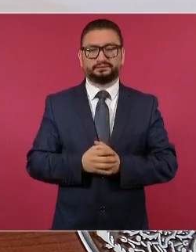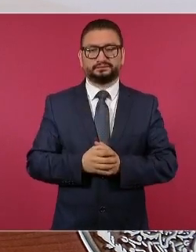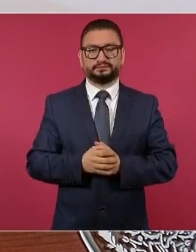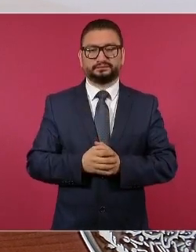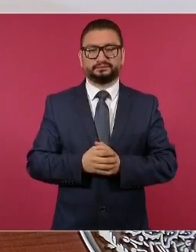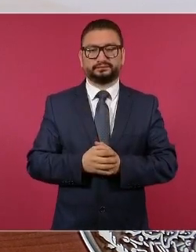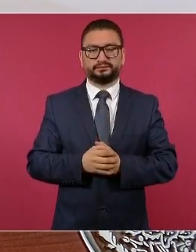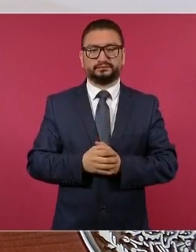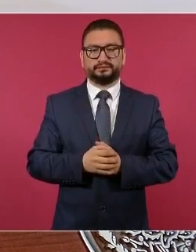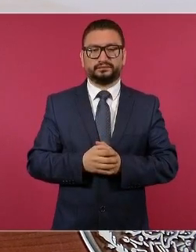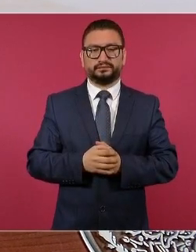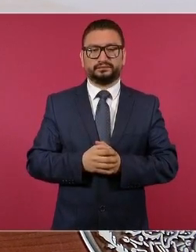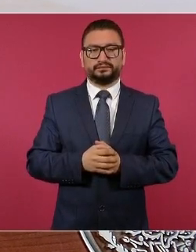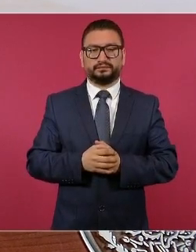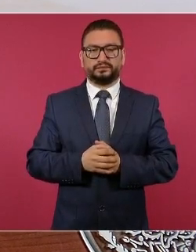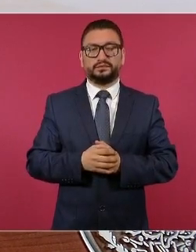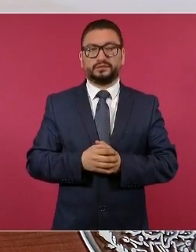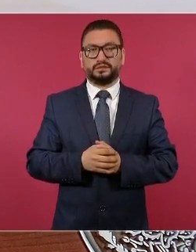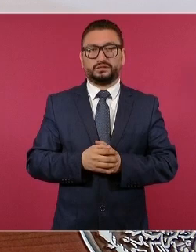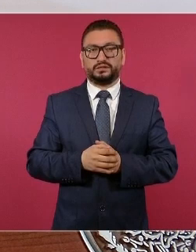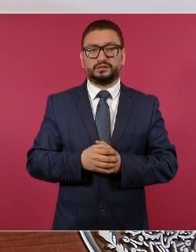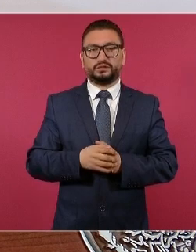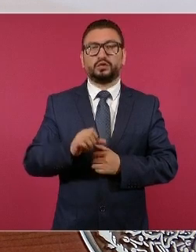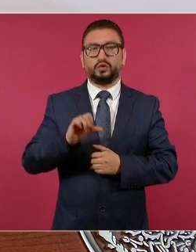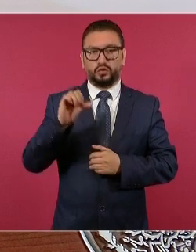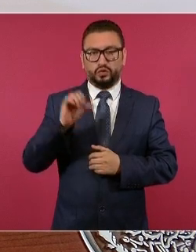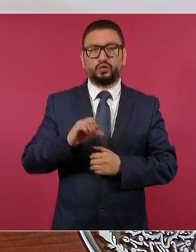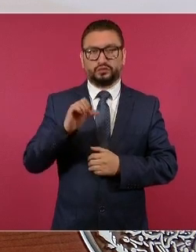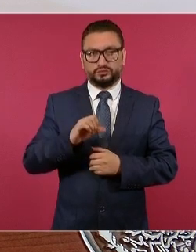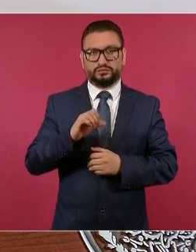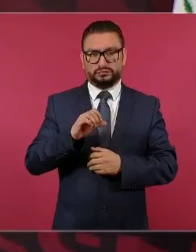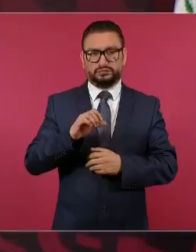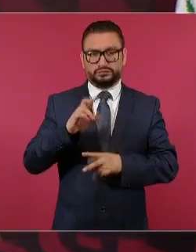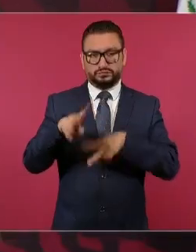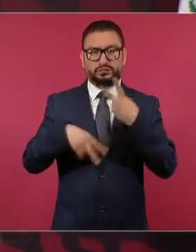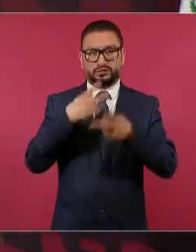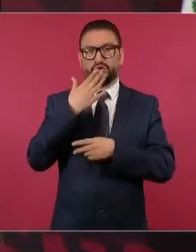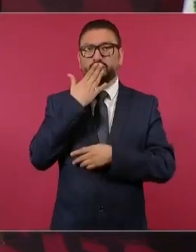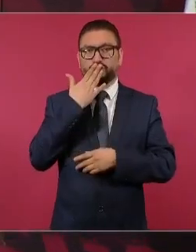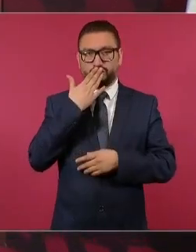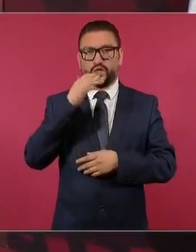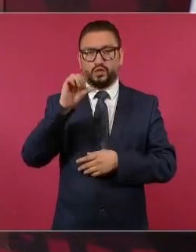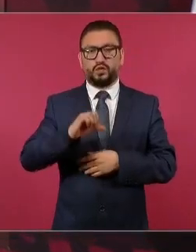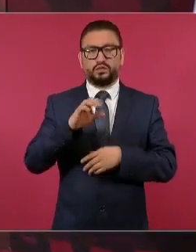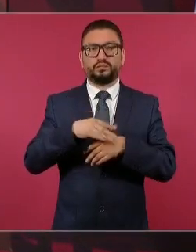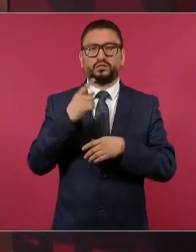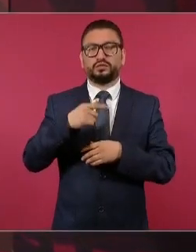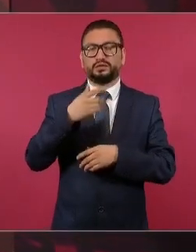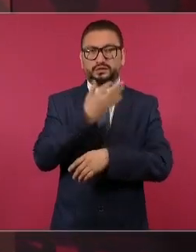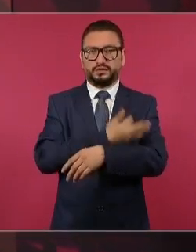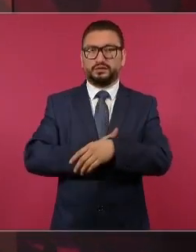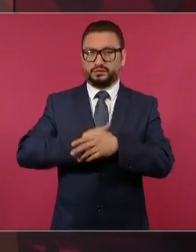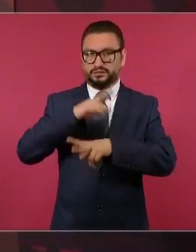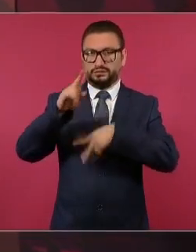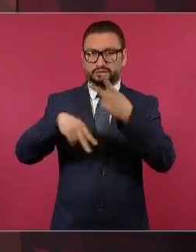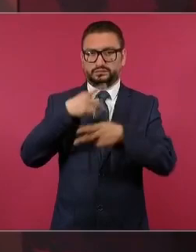y vamos a estar hoy, ya estamos en Sonora porque vamos a llegar en la tarde,